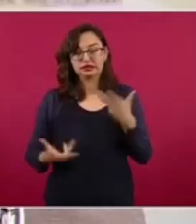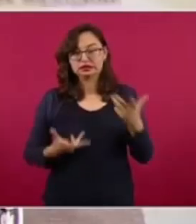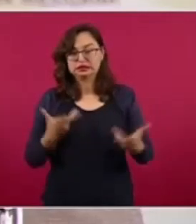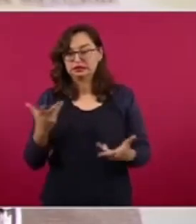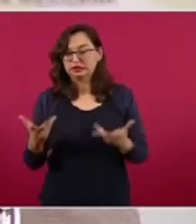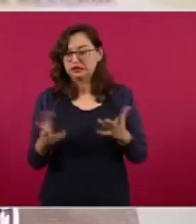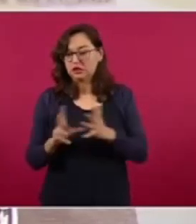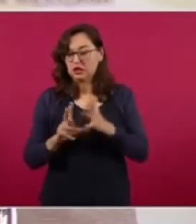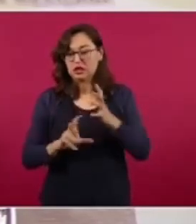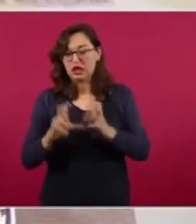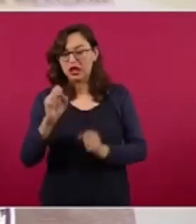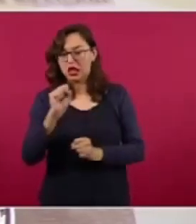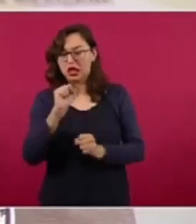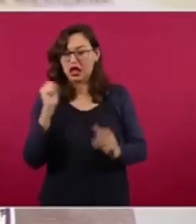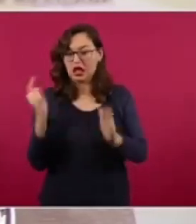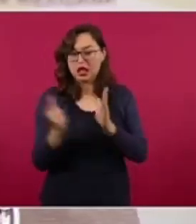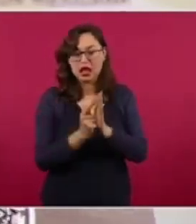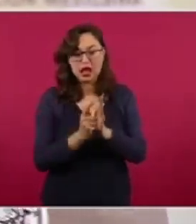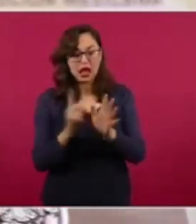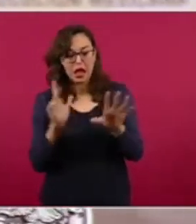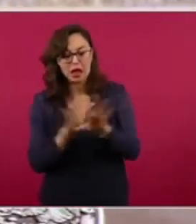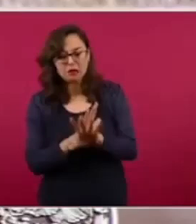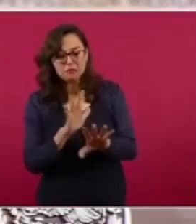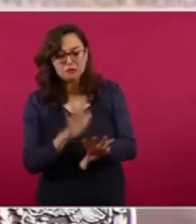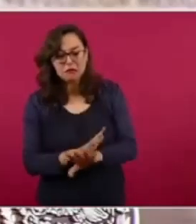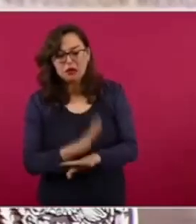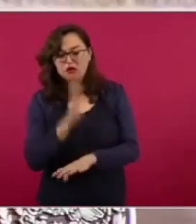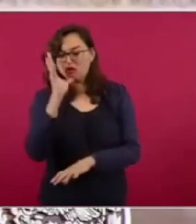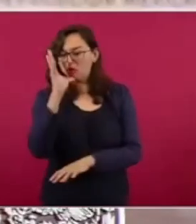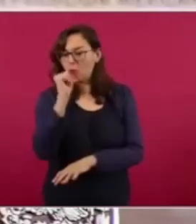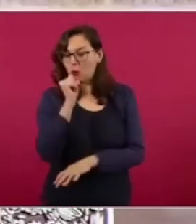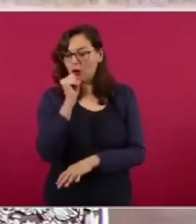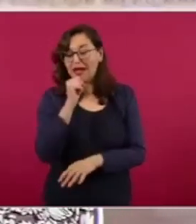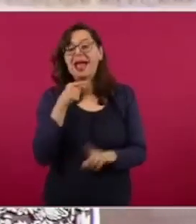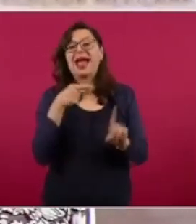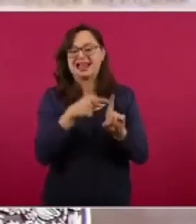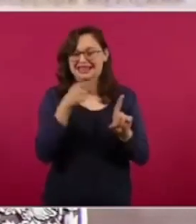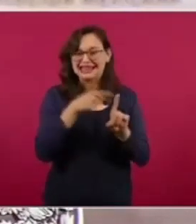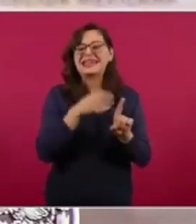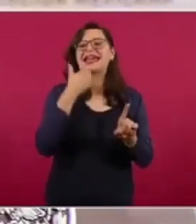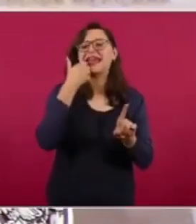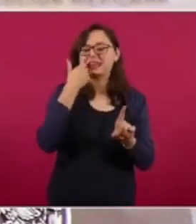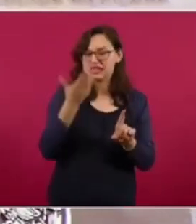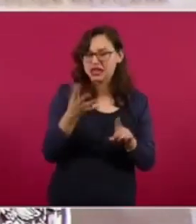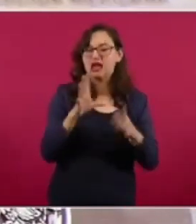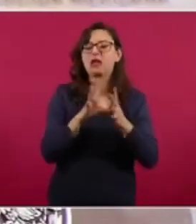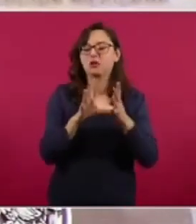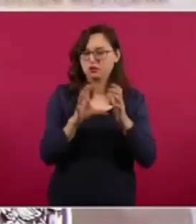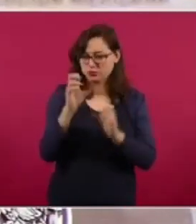la Constitución, que ese era su propósito desde el principio,